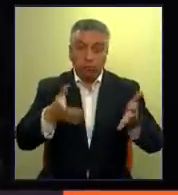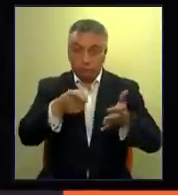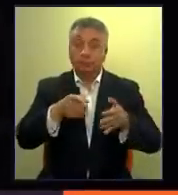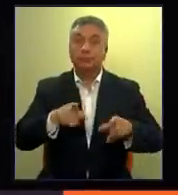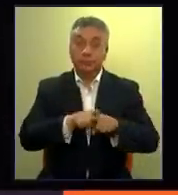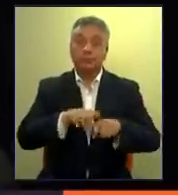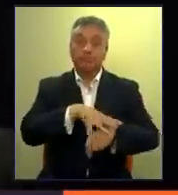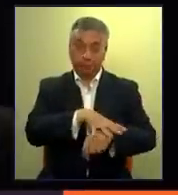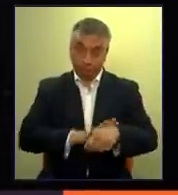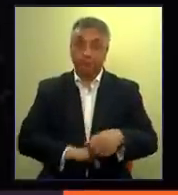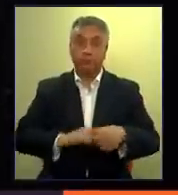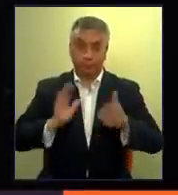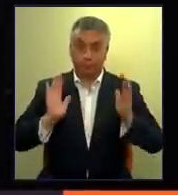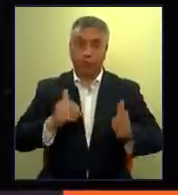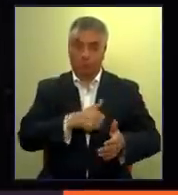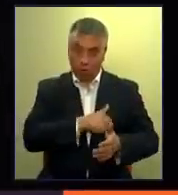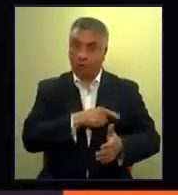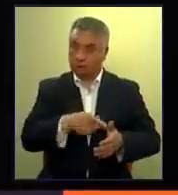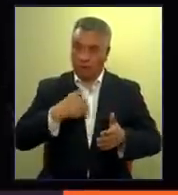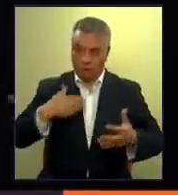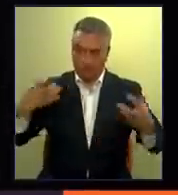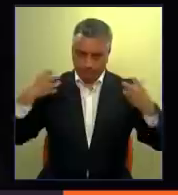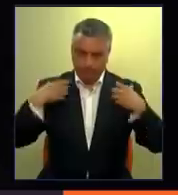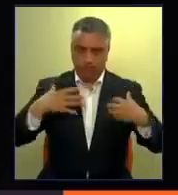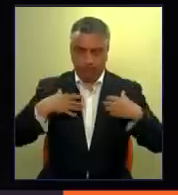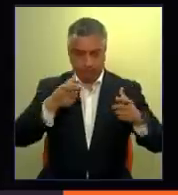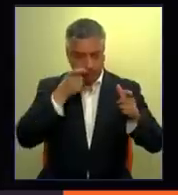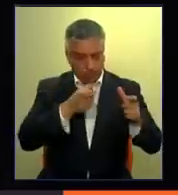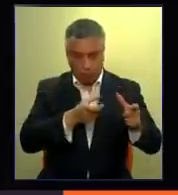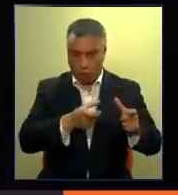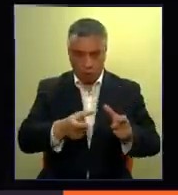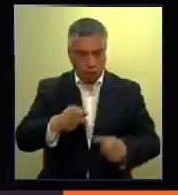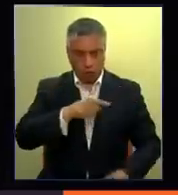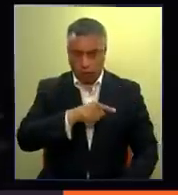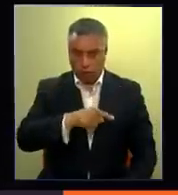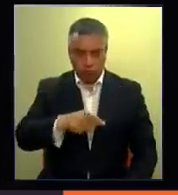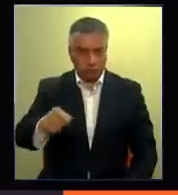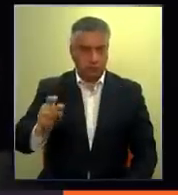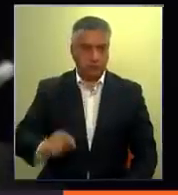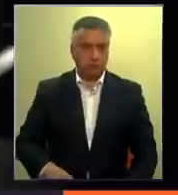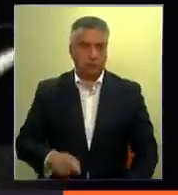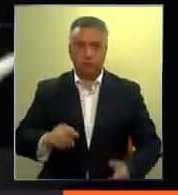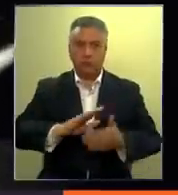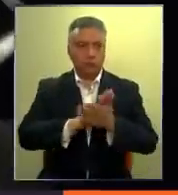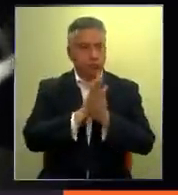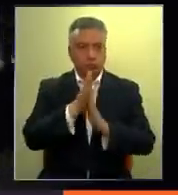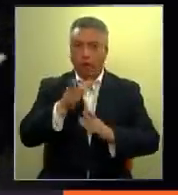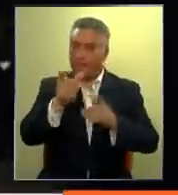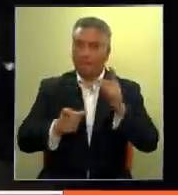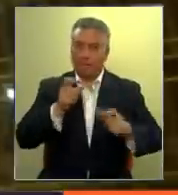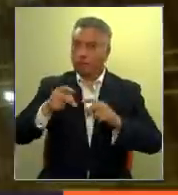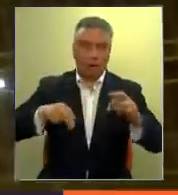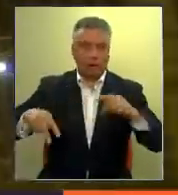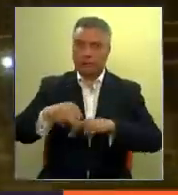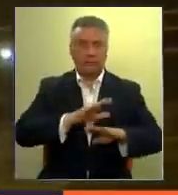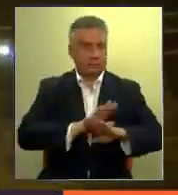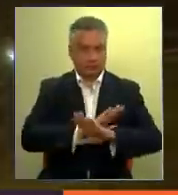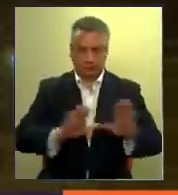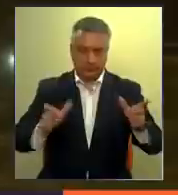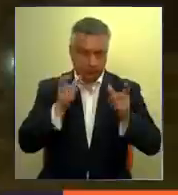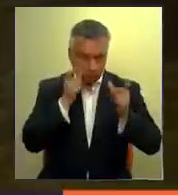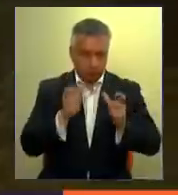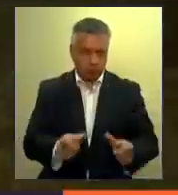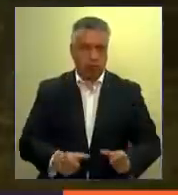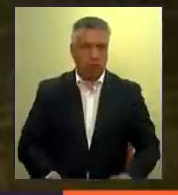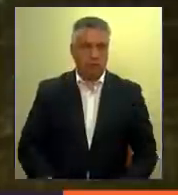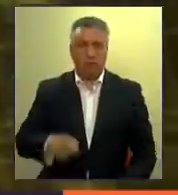policial, donde una fiscalización y control de que no se encuentren personas transitando. El